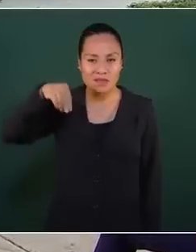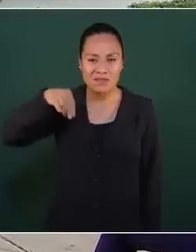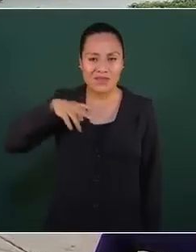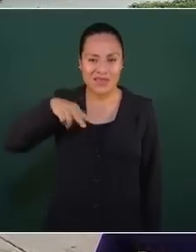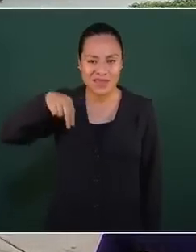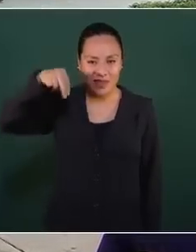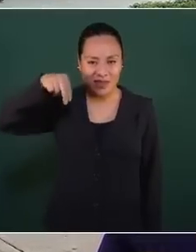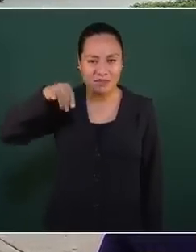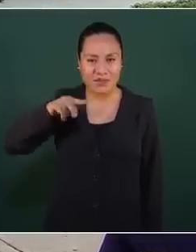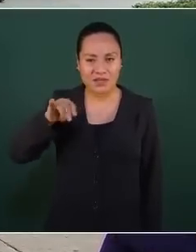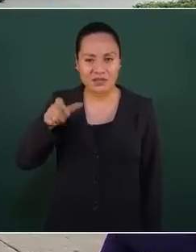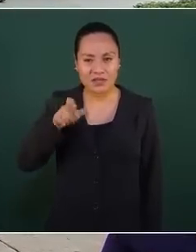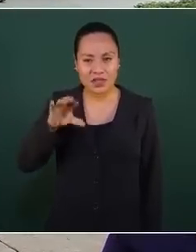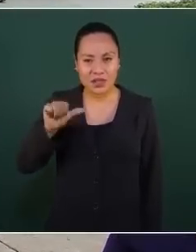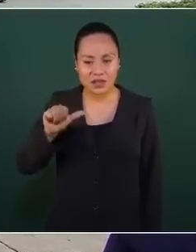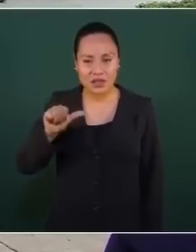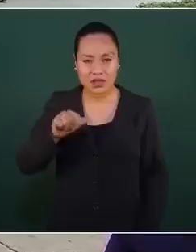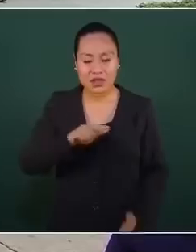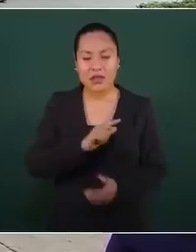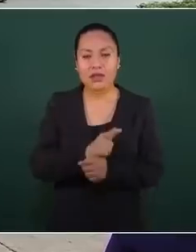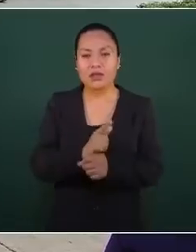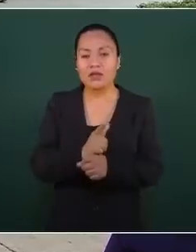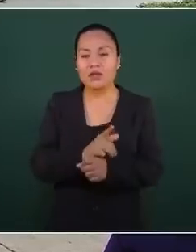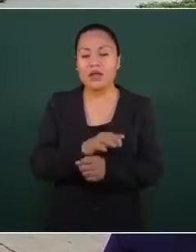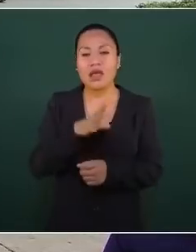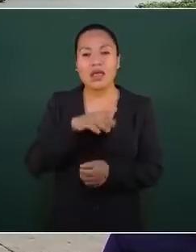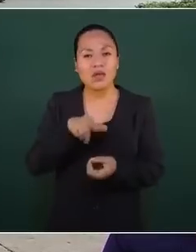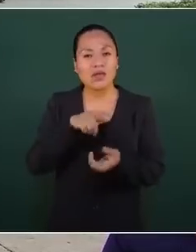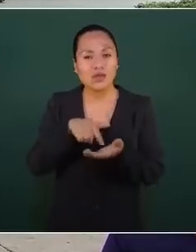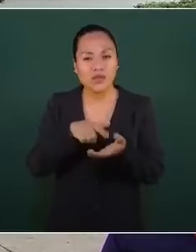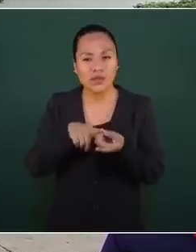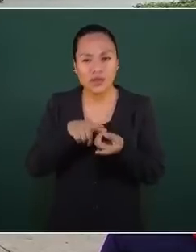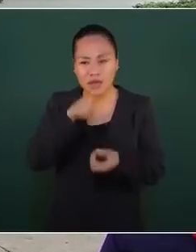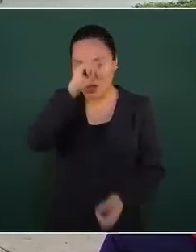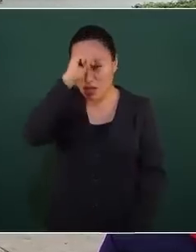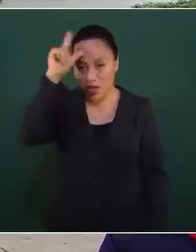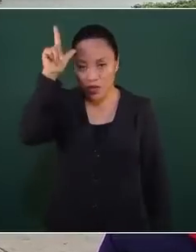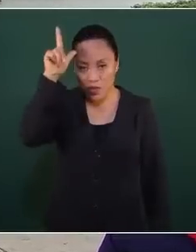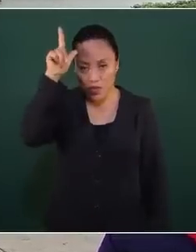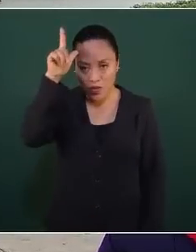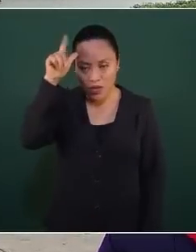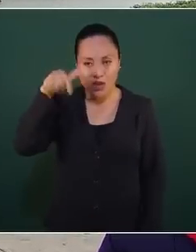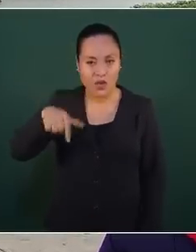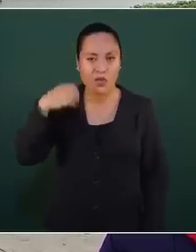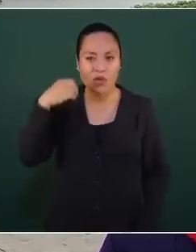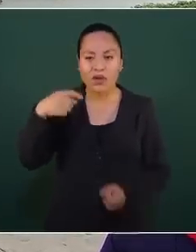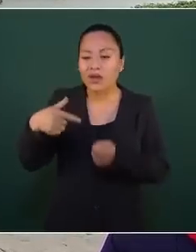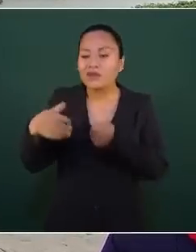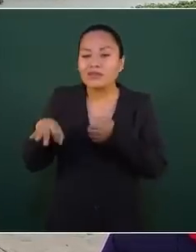Ingeniería en Desarrollo Regional, en Tlacolula de Matamoros.